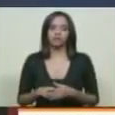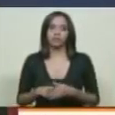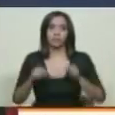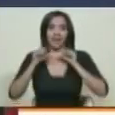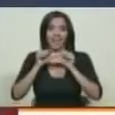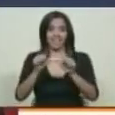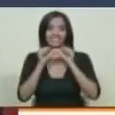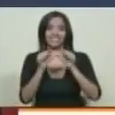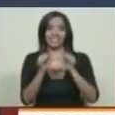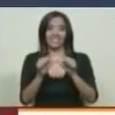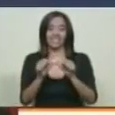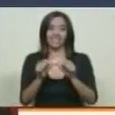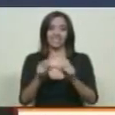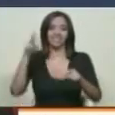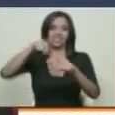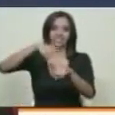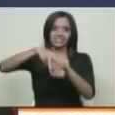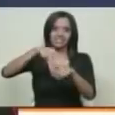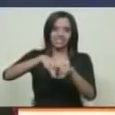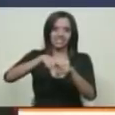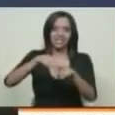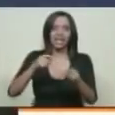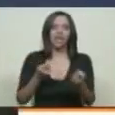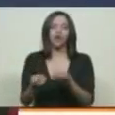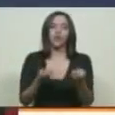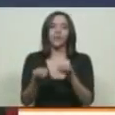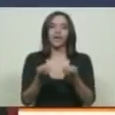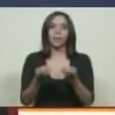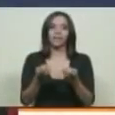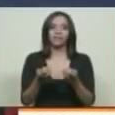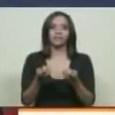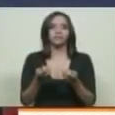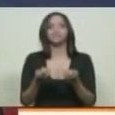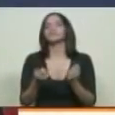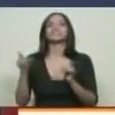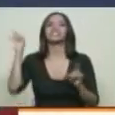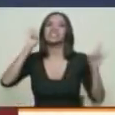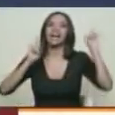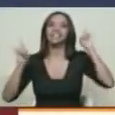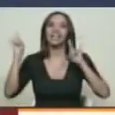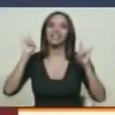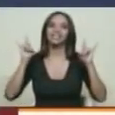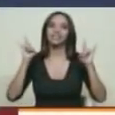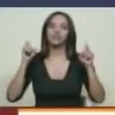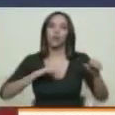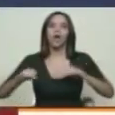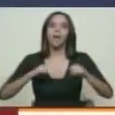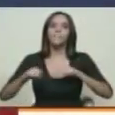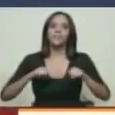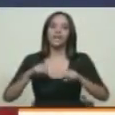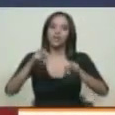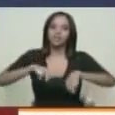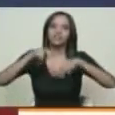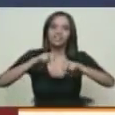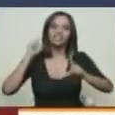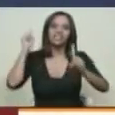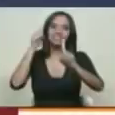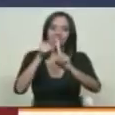seguir saboteando económicamente en el país, satanizando al movimiento campesino desde las redes